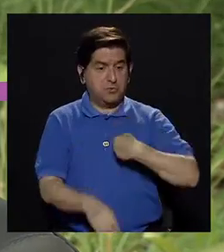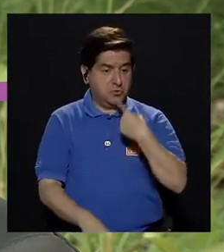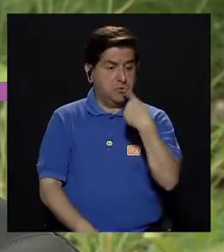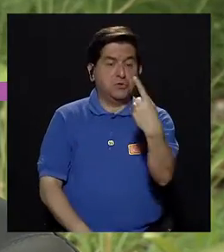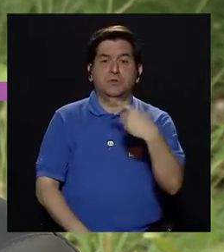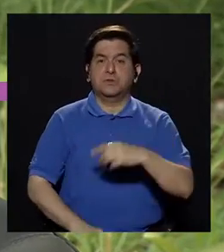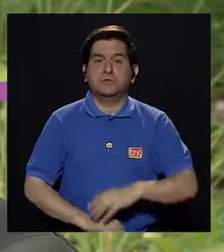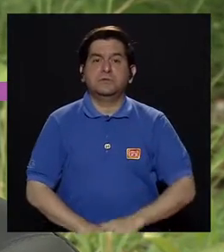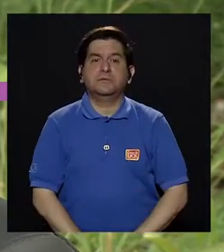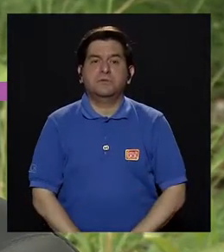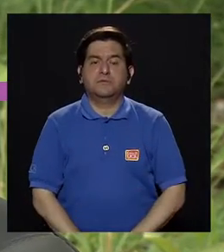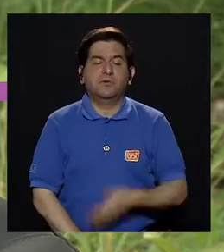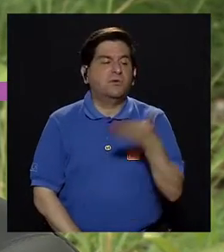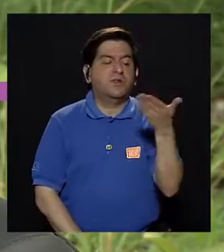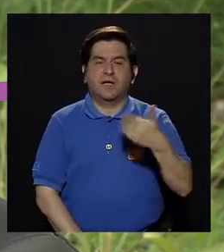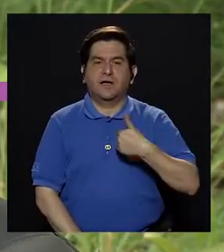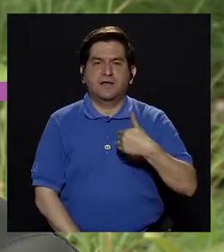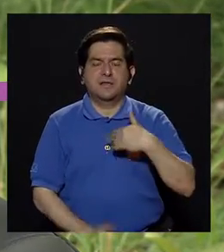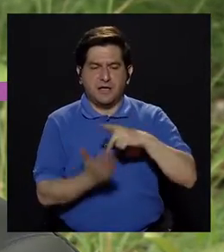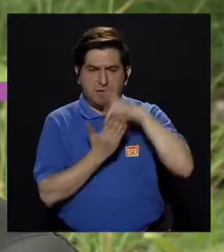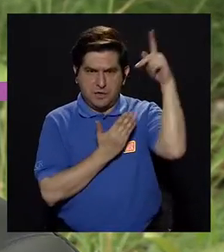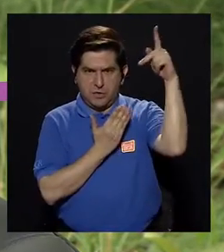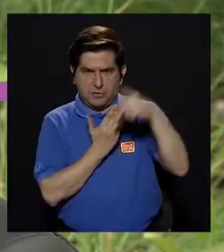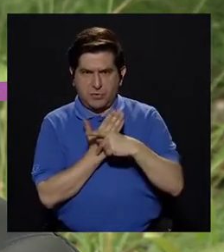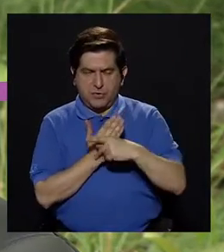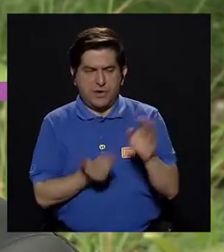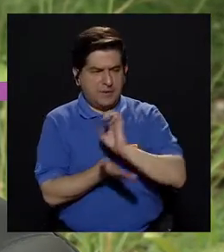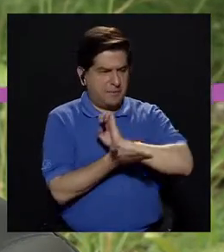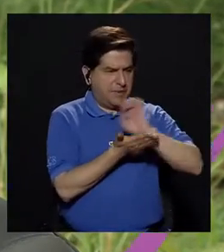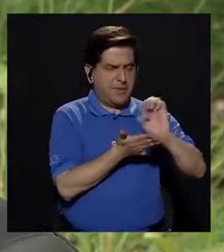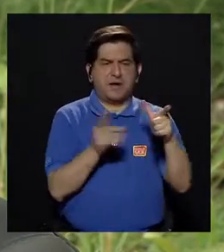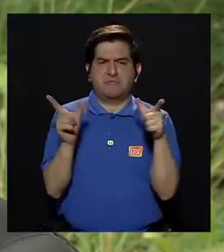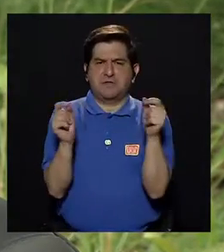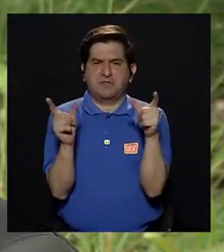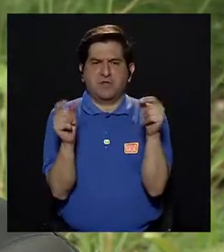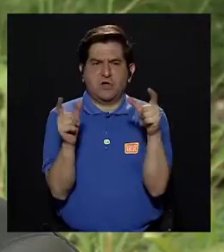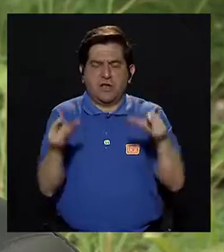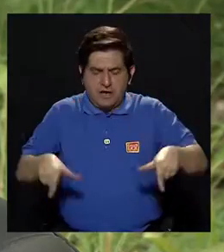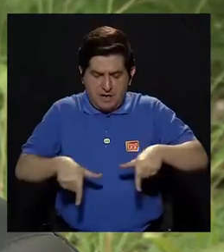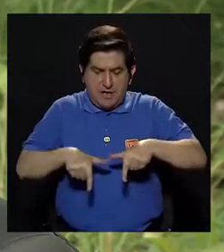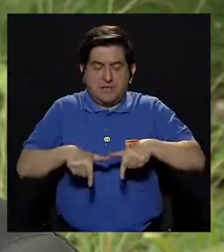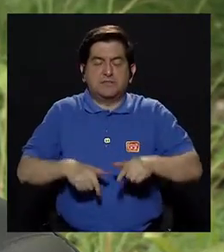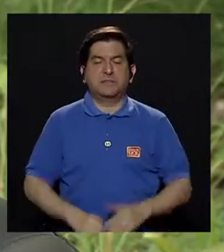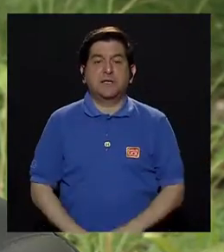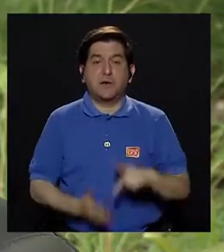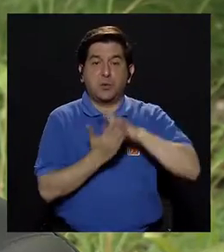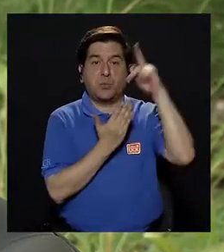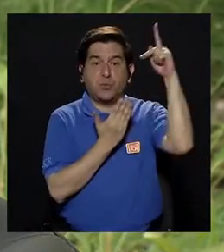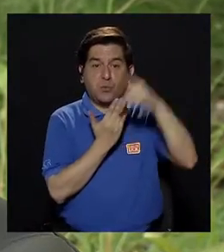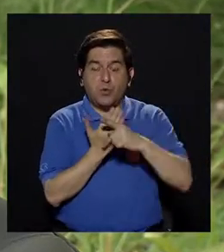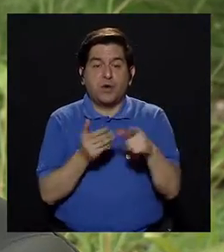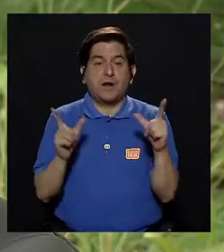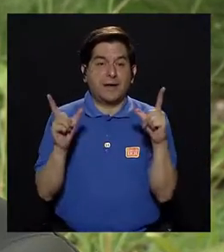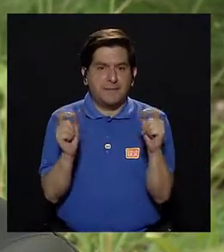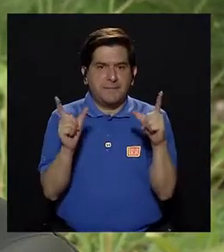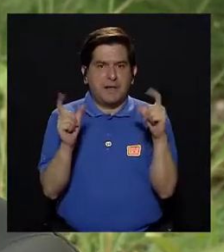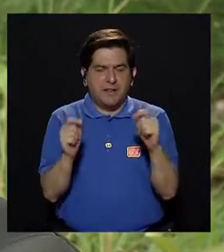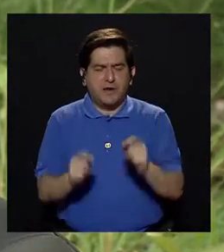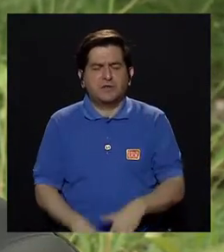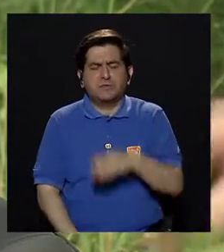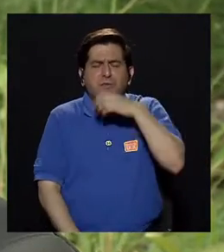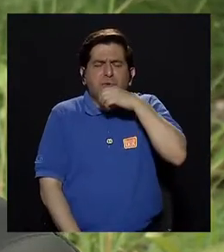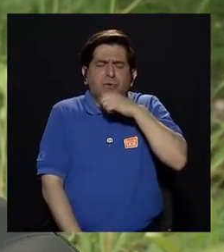yo casi, de tener un programa de prevención de cáncer de cérvix, porque es uno de los programas de cánceres